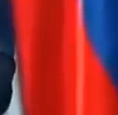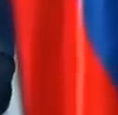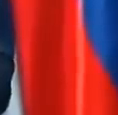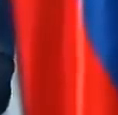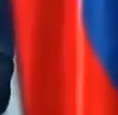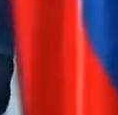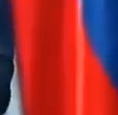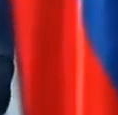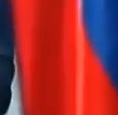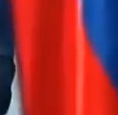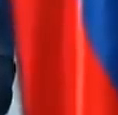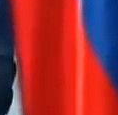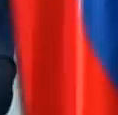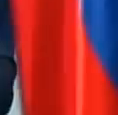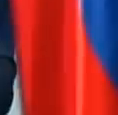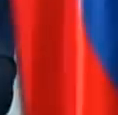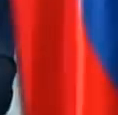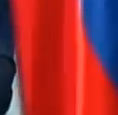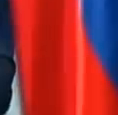obstrucción a la libertad de comercio